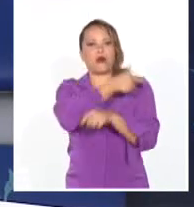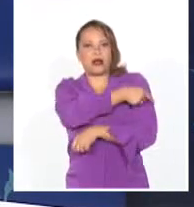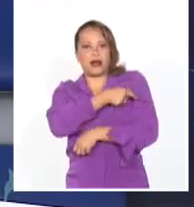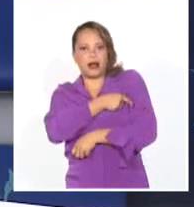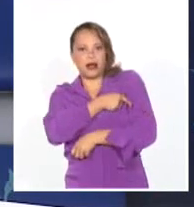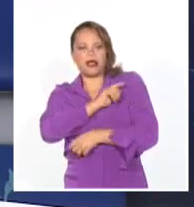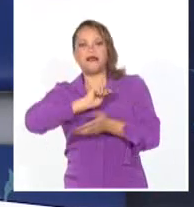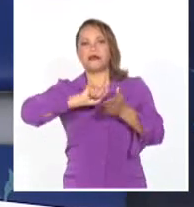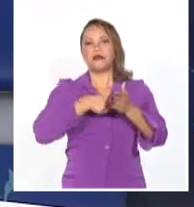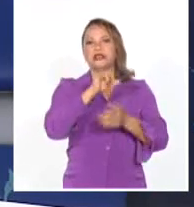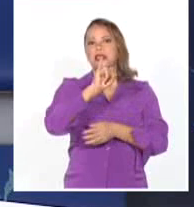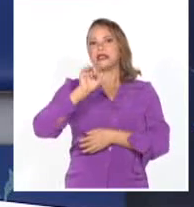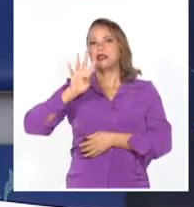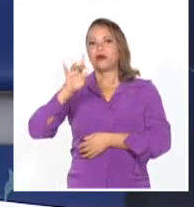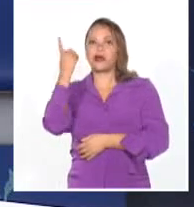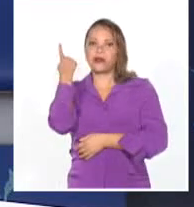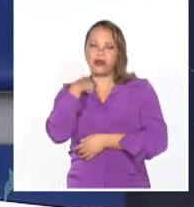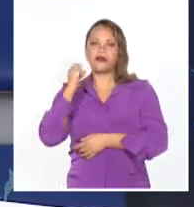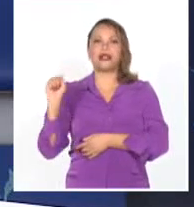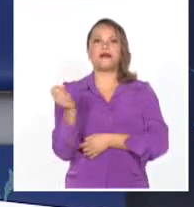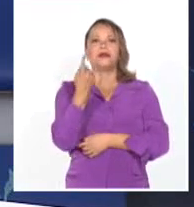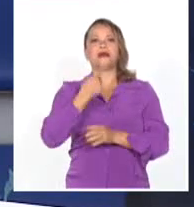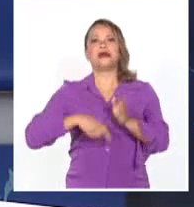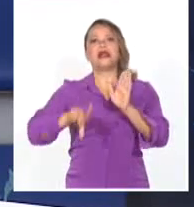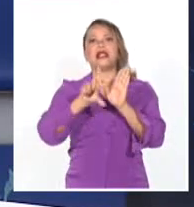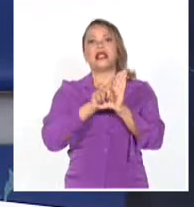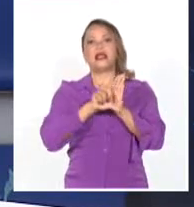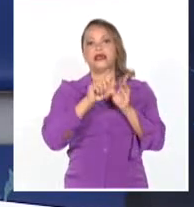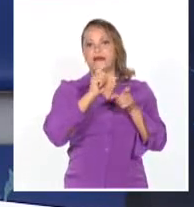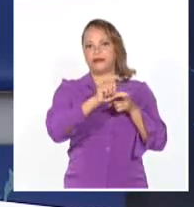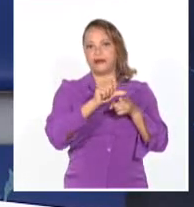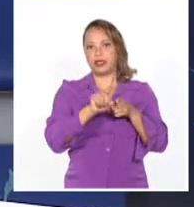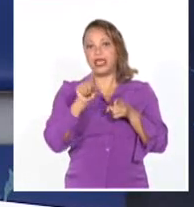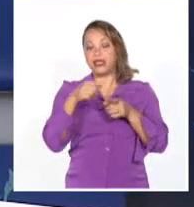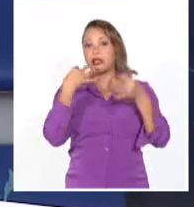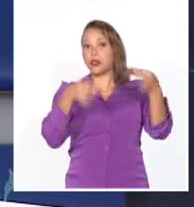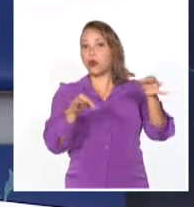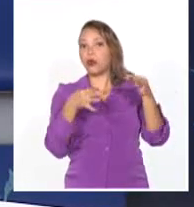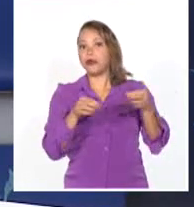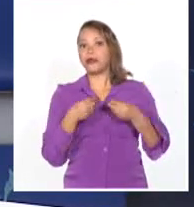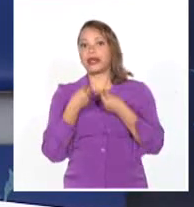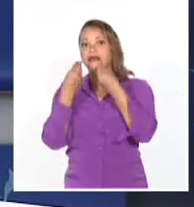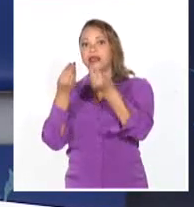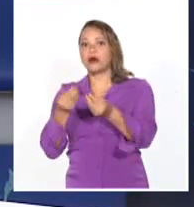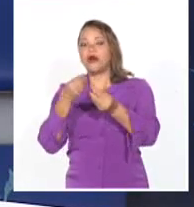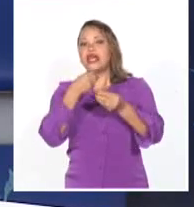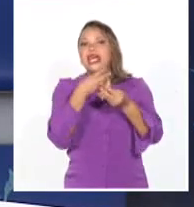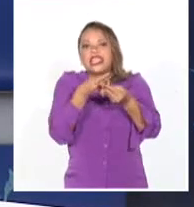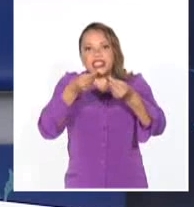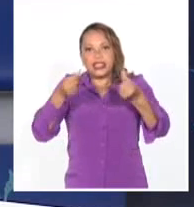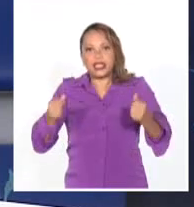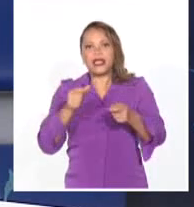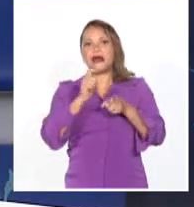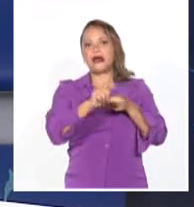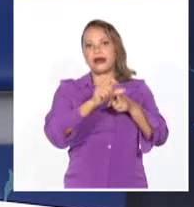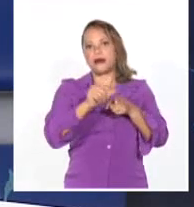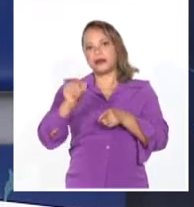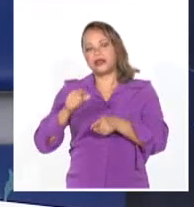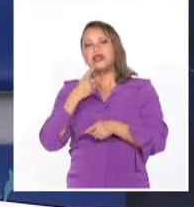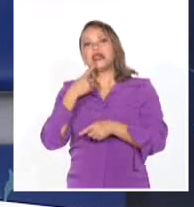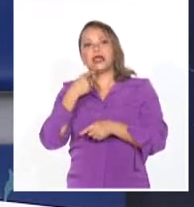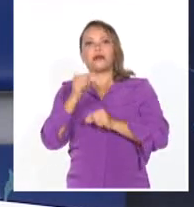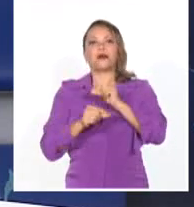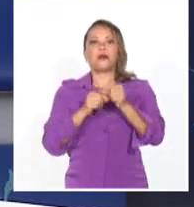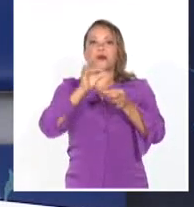hace 64 años, la primera ley de reforma agraria, un documento que le entregó la tierra a quienes realmente la hacían producir,